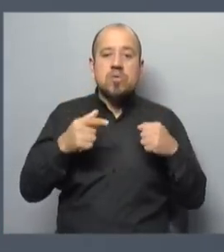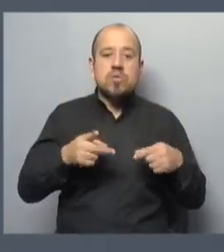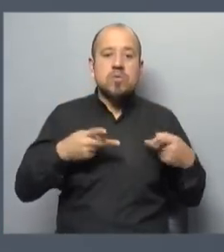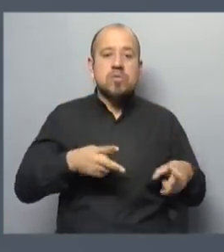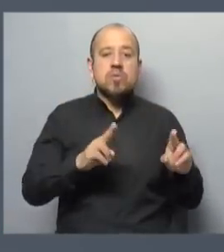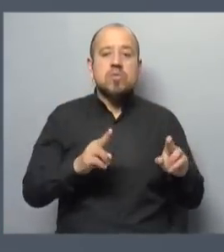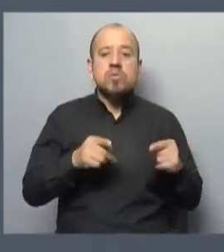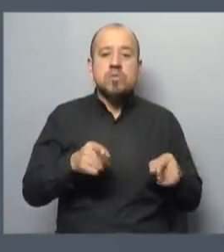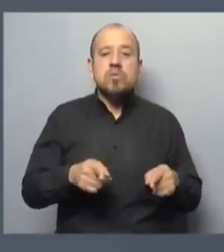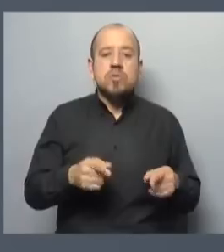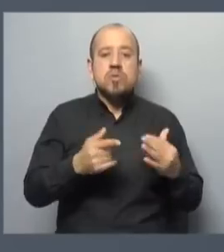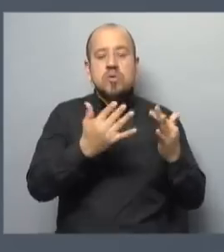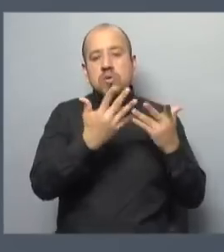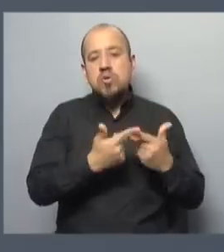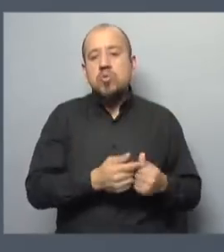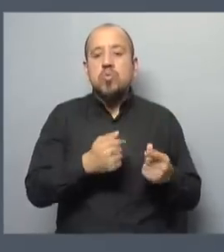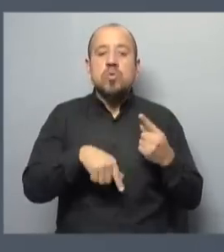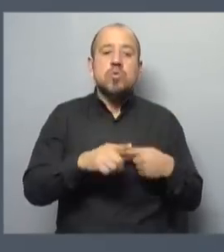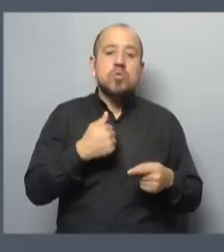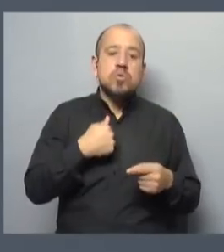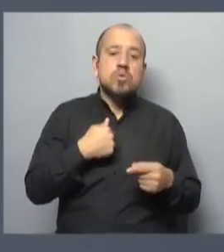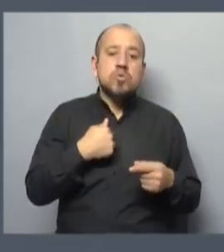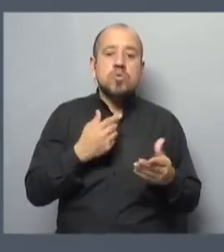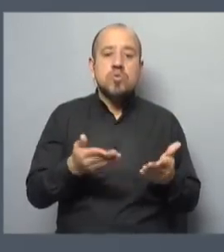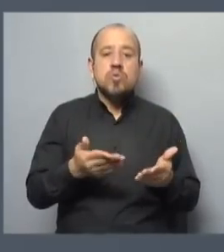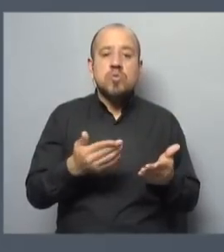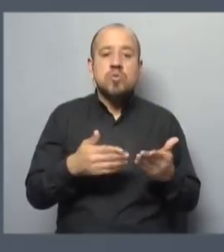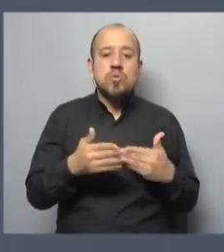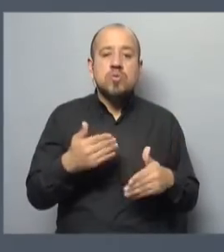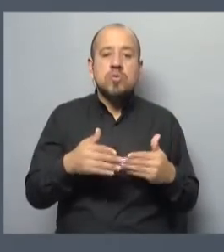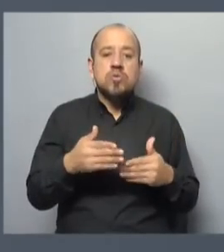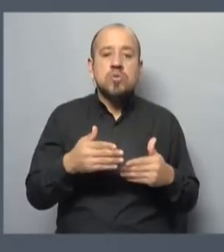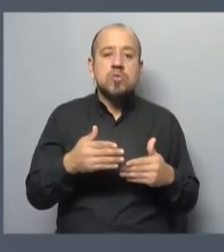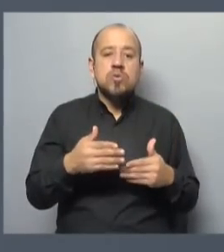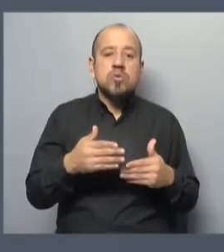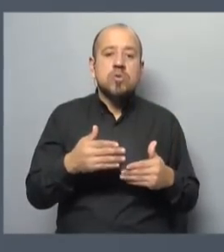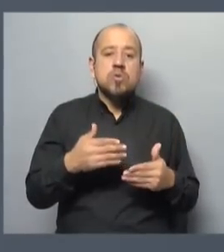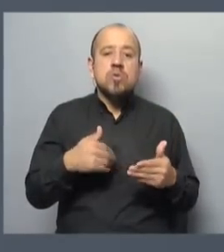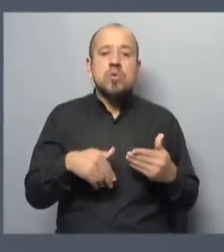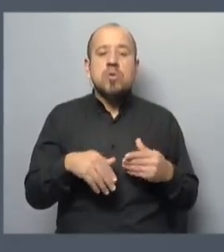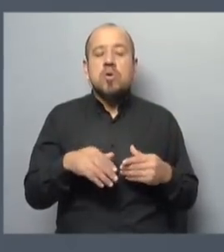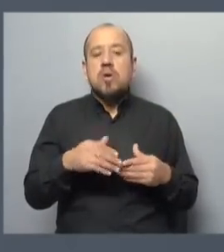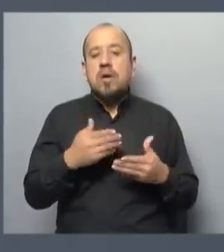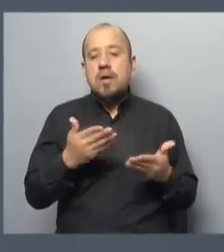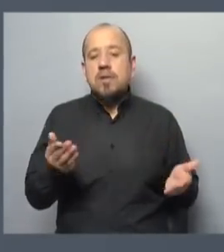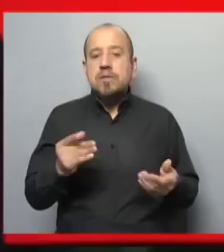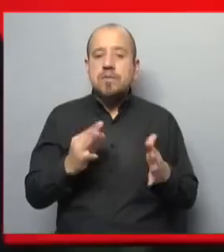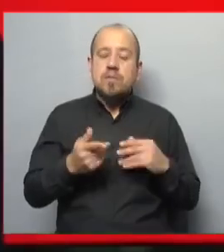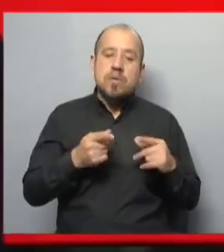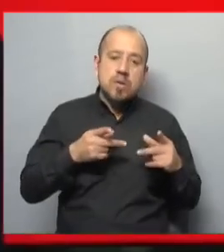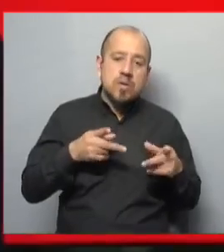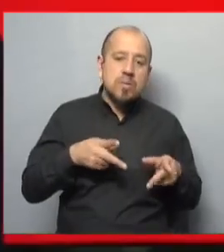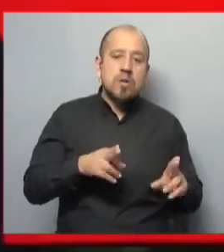determinada que la estructura nosotros que vienen siendo sumados ecléctico pero tendiendo a esa a esa metodología